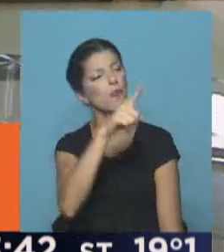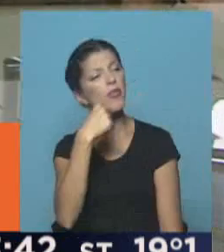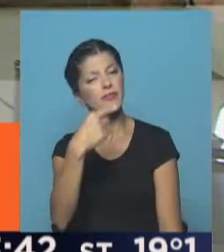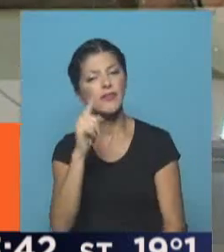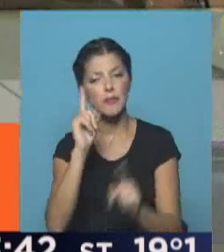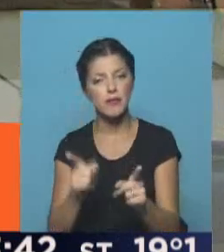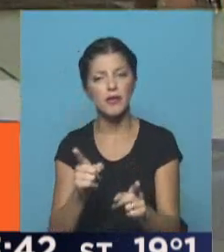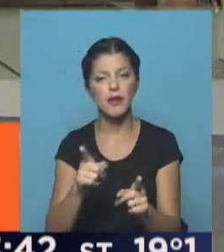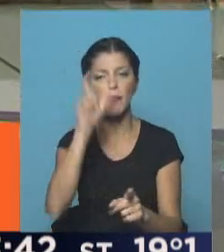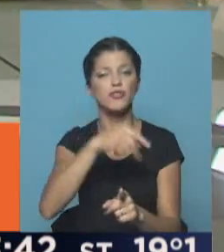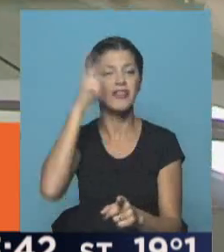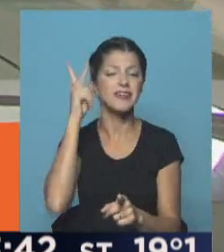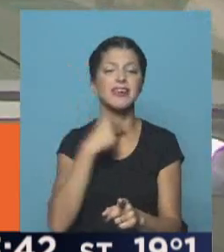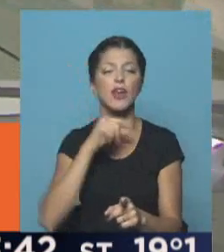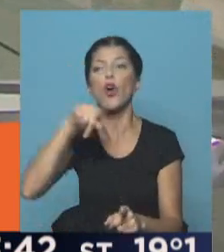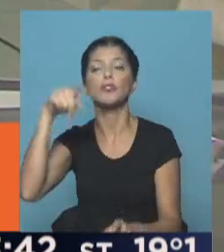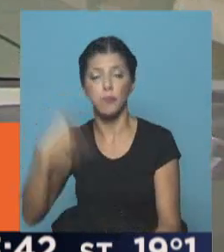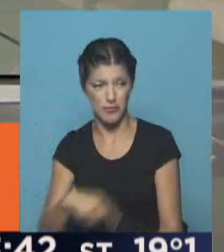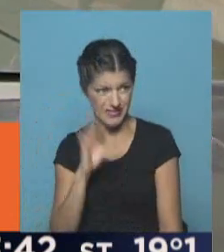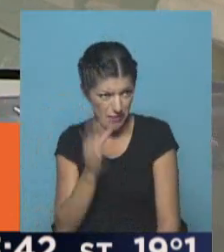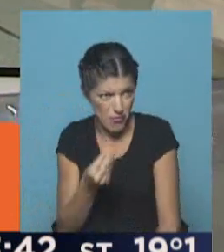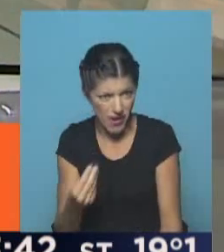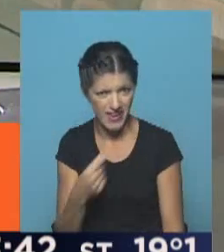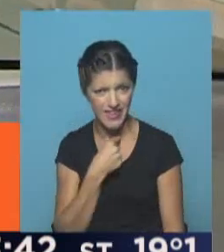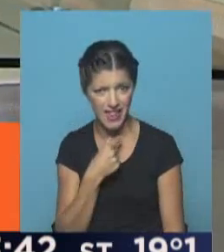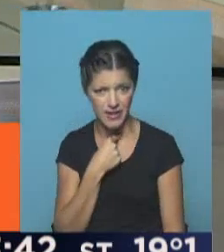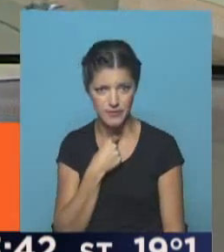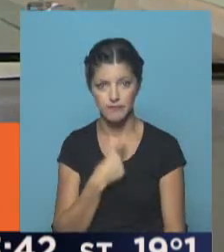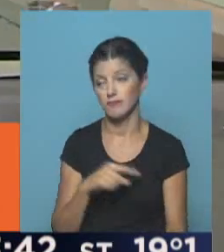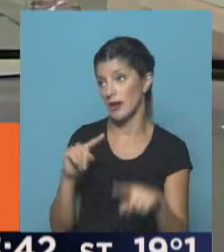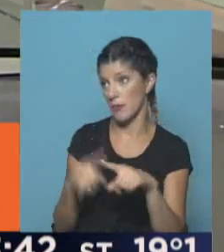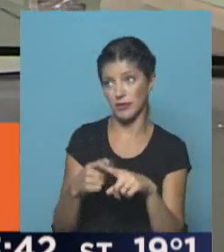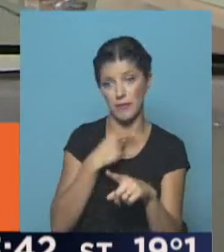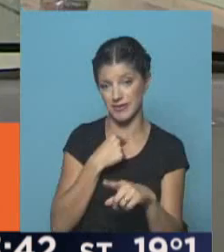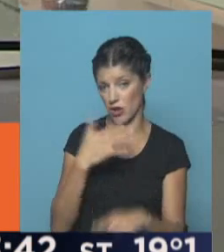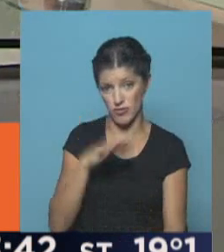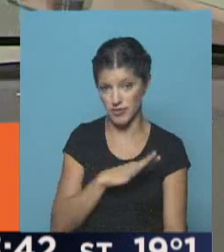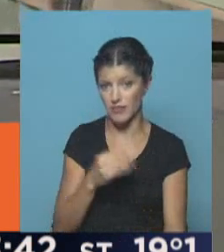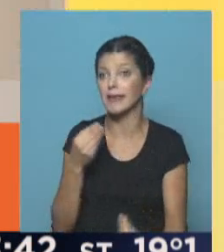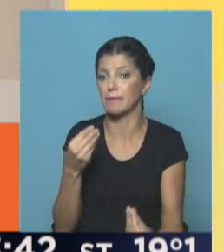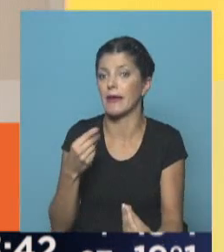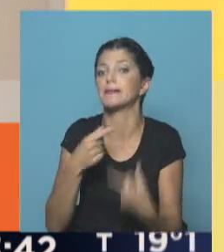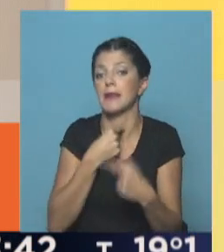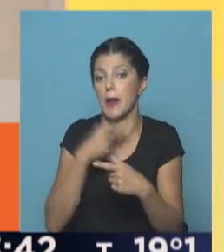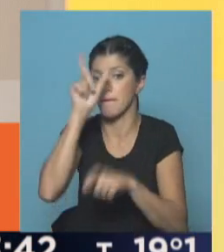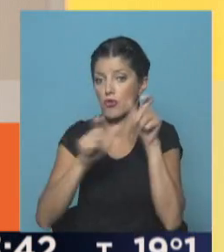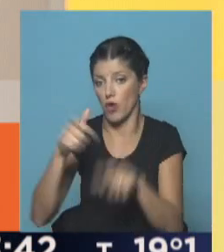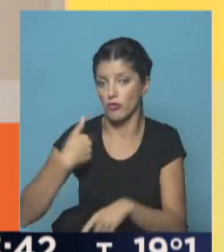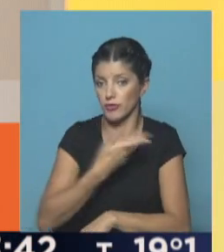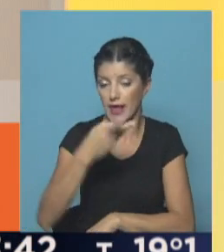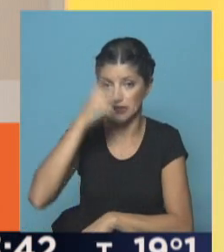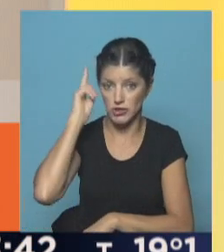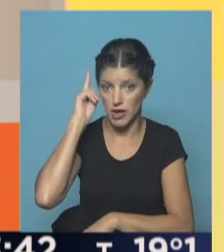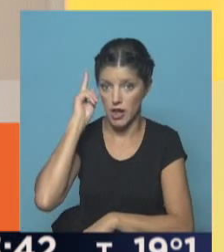cosa podemos saber que están queriendo los chilenos y evidentemente los políticos no están encontrando esa respuesta es ese me parece que ese gran problema y